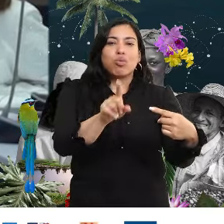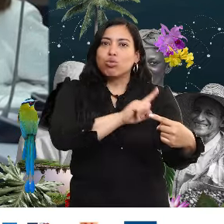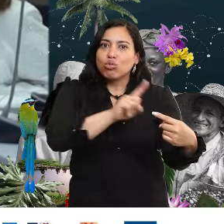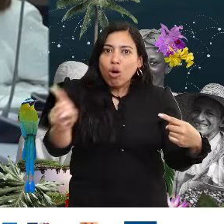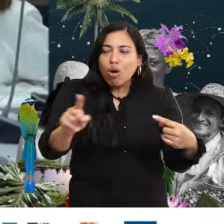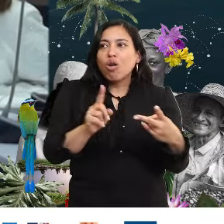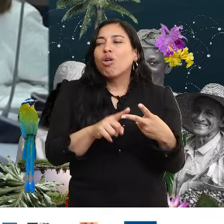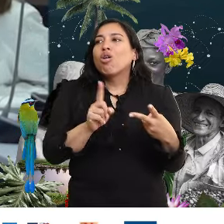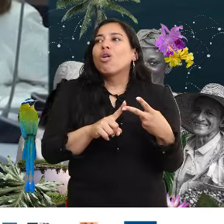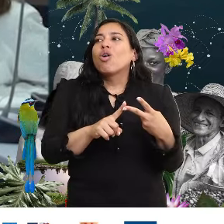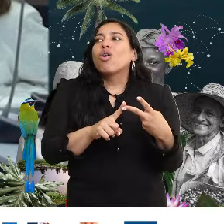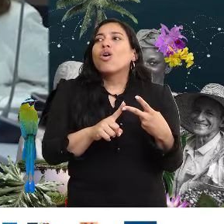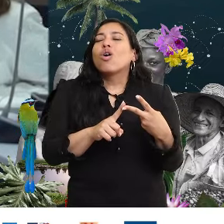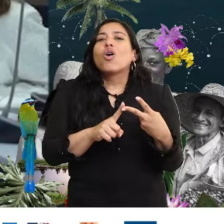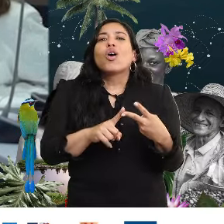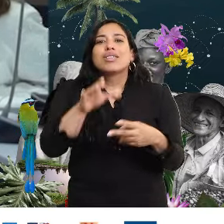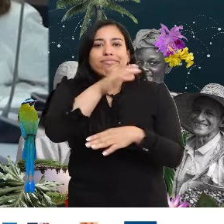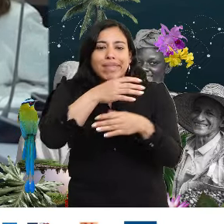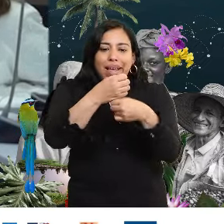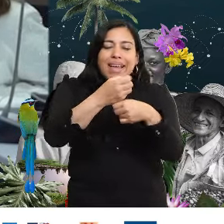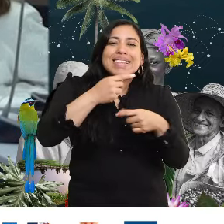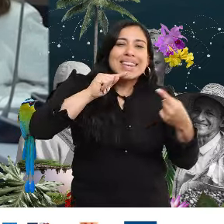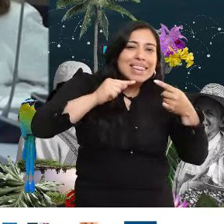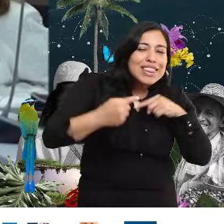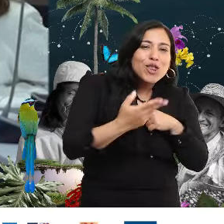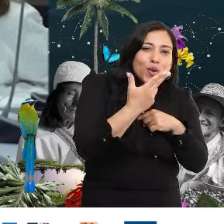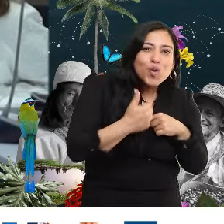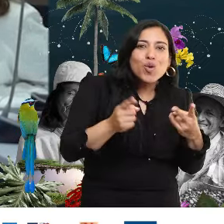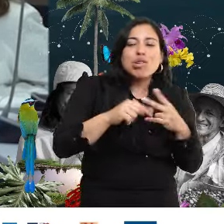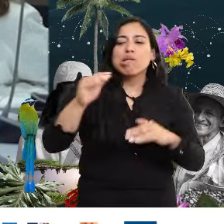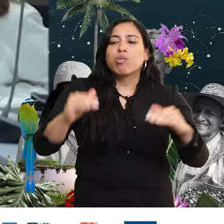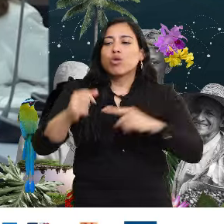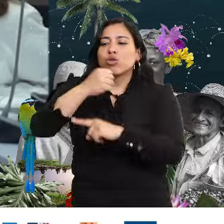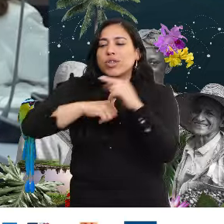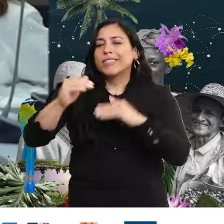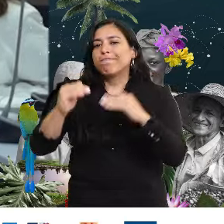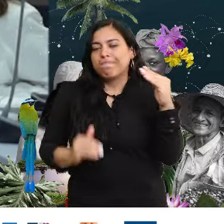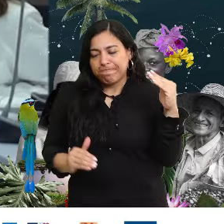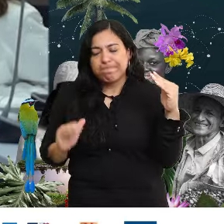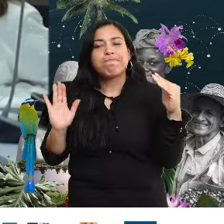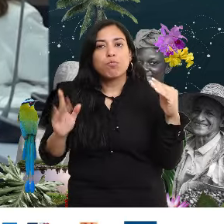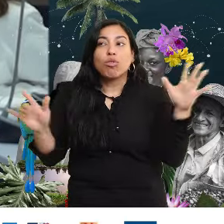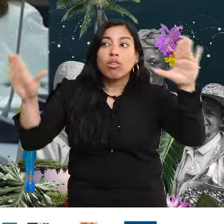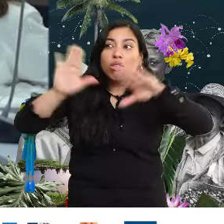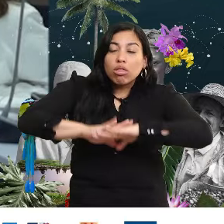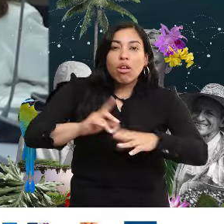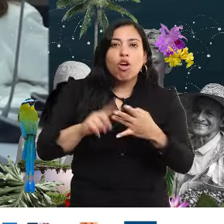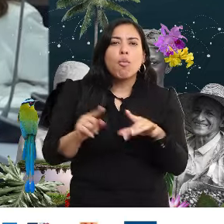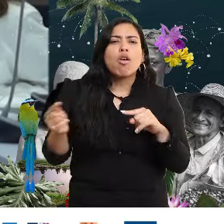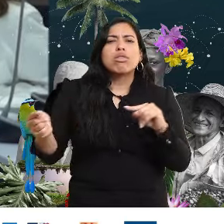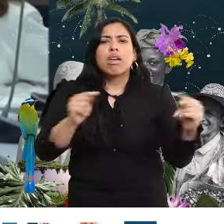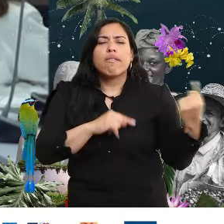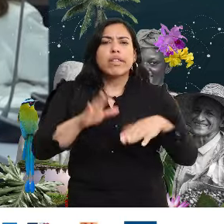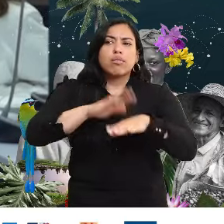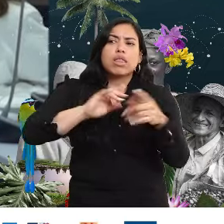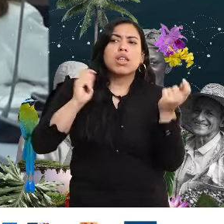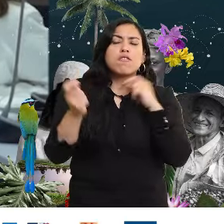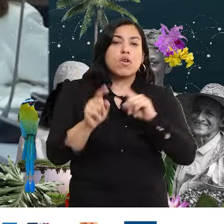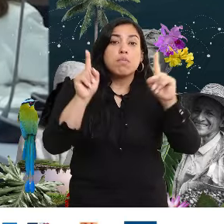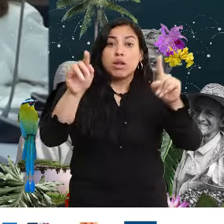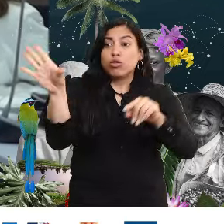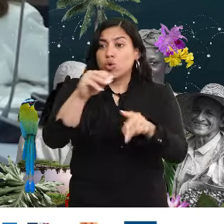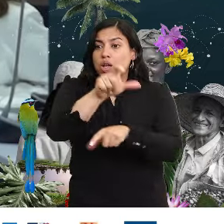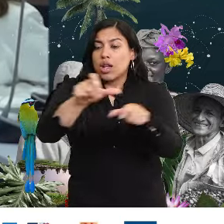oculta el debate del monocultivo de la caña, no se oculta el debate de la desigualdad social, no se oculta el debate de la transformación, pero todo el mundo